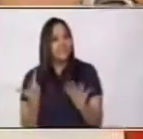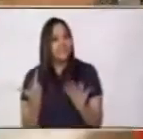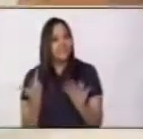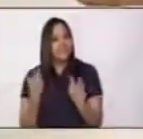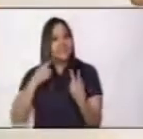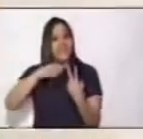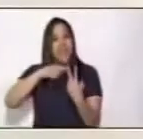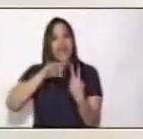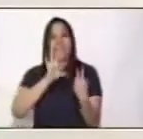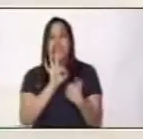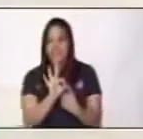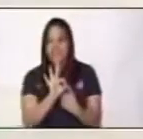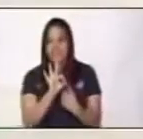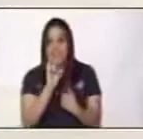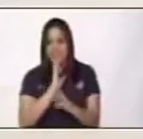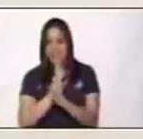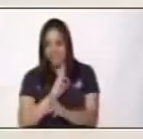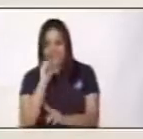3.